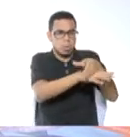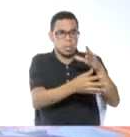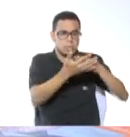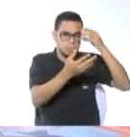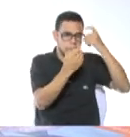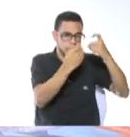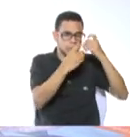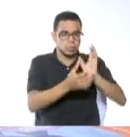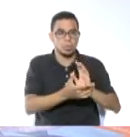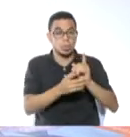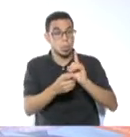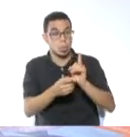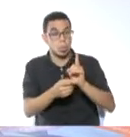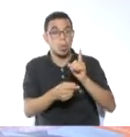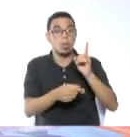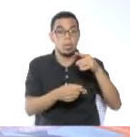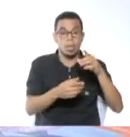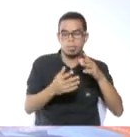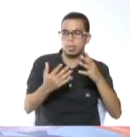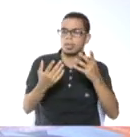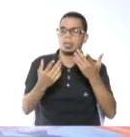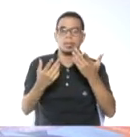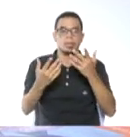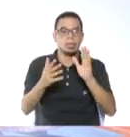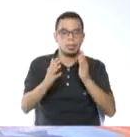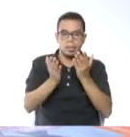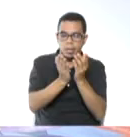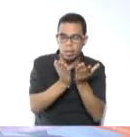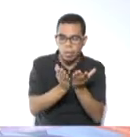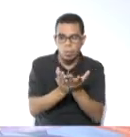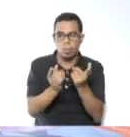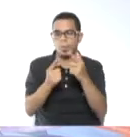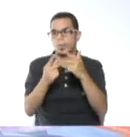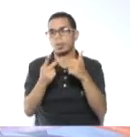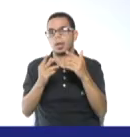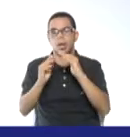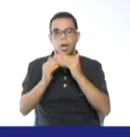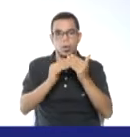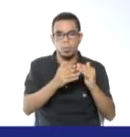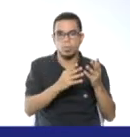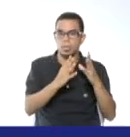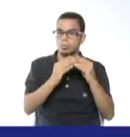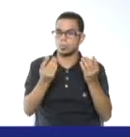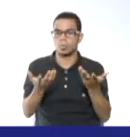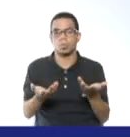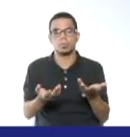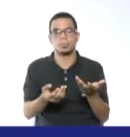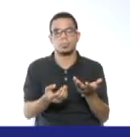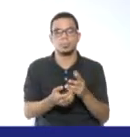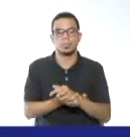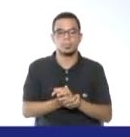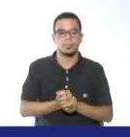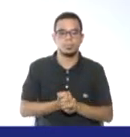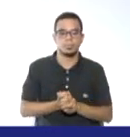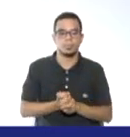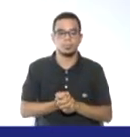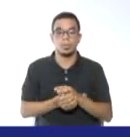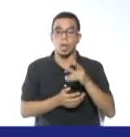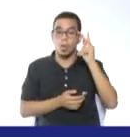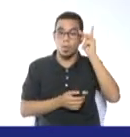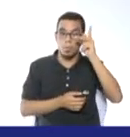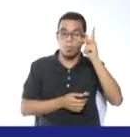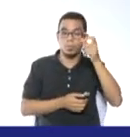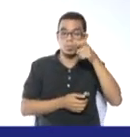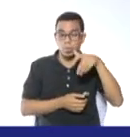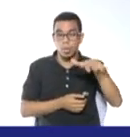circuito educativo, pues ahí van a estar mezclados otras instituciones educativas como tal. Se suman los maestros, como ya dije, los maestros pueblos